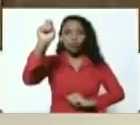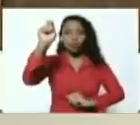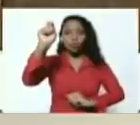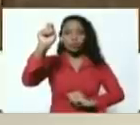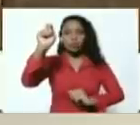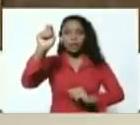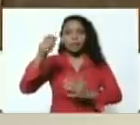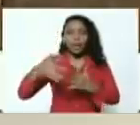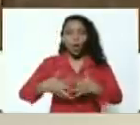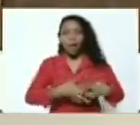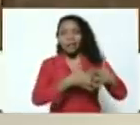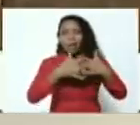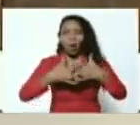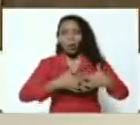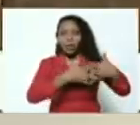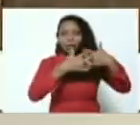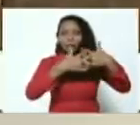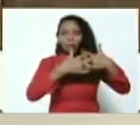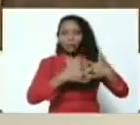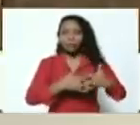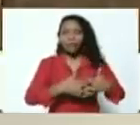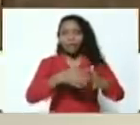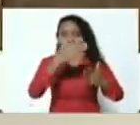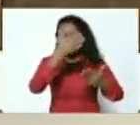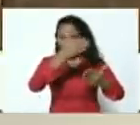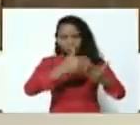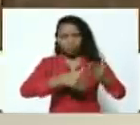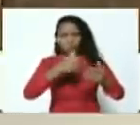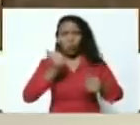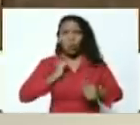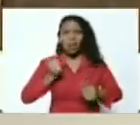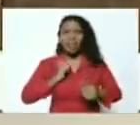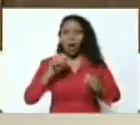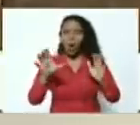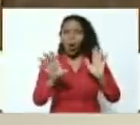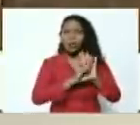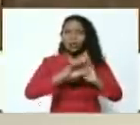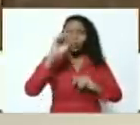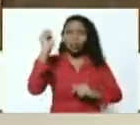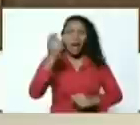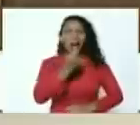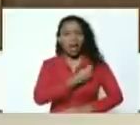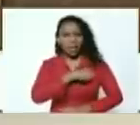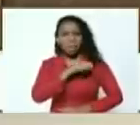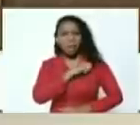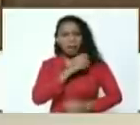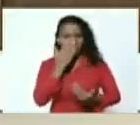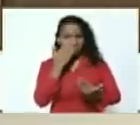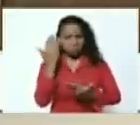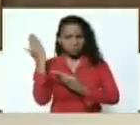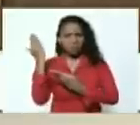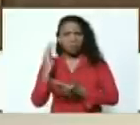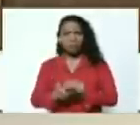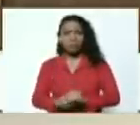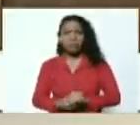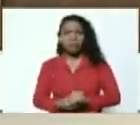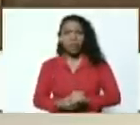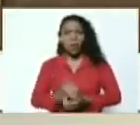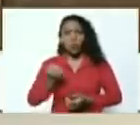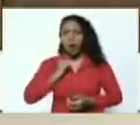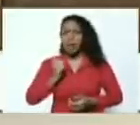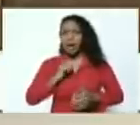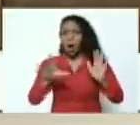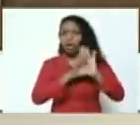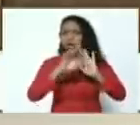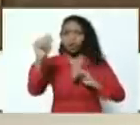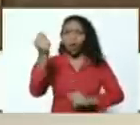los Estados Unidos. Revisen cualquier constitución, la de España. Revisen cualquier constitución, la